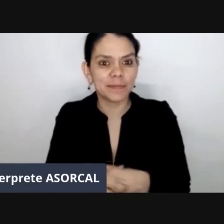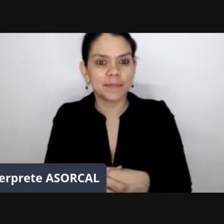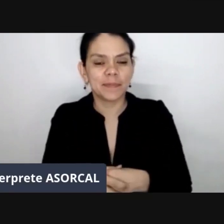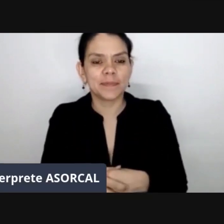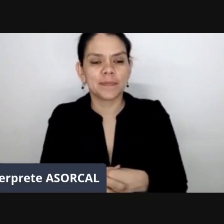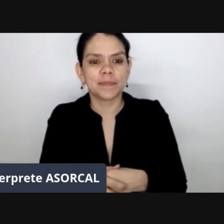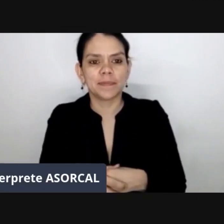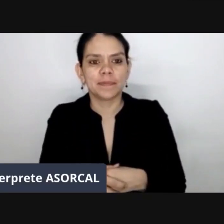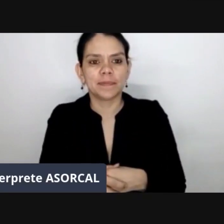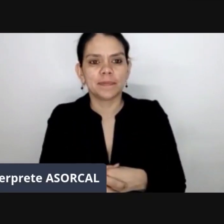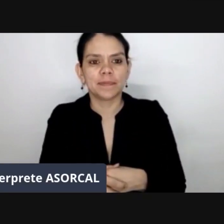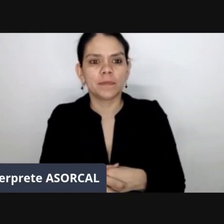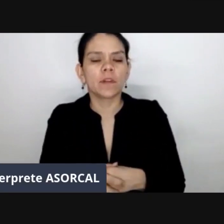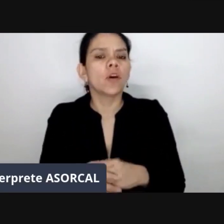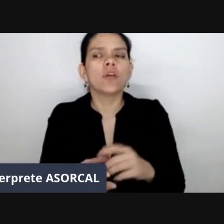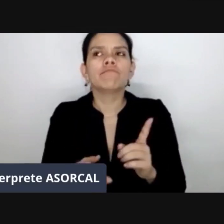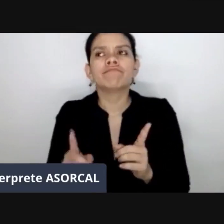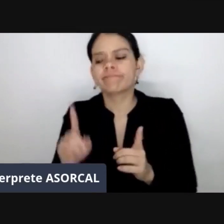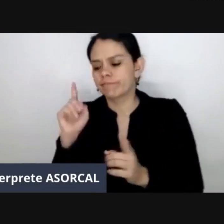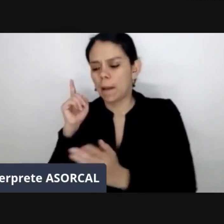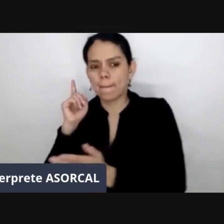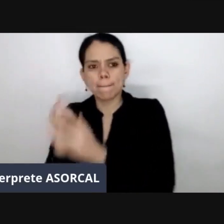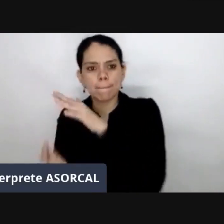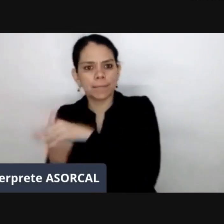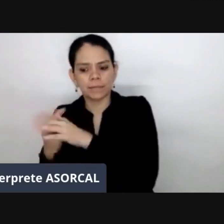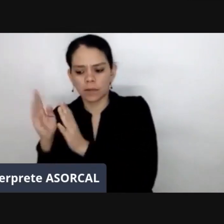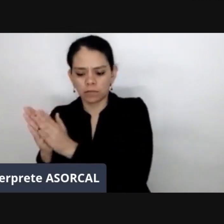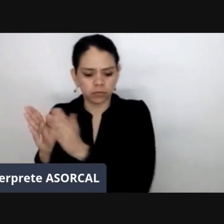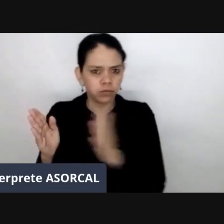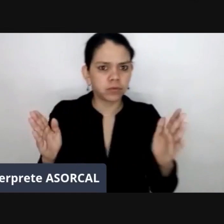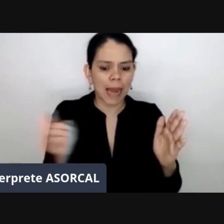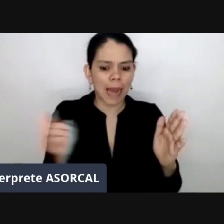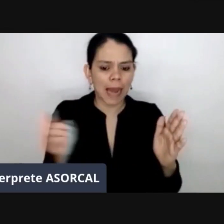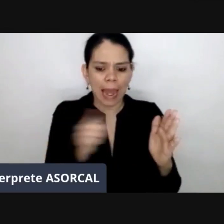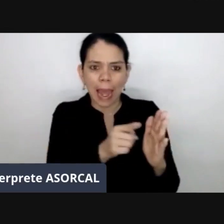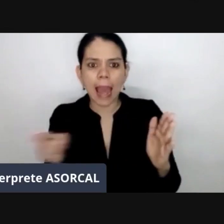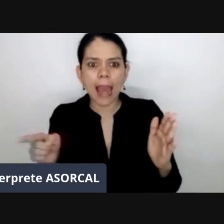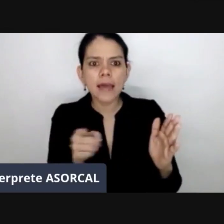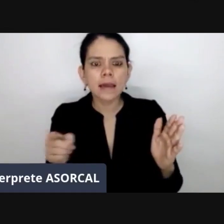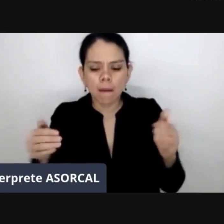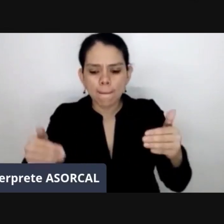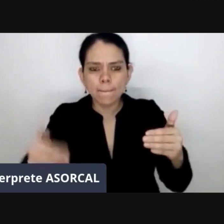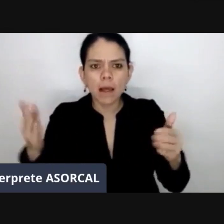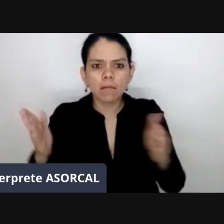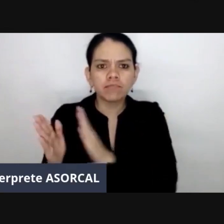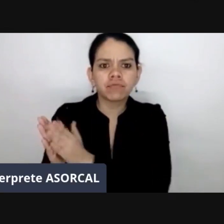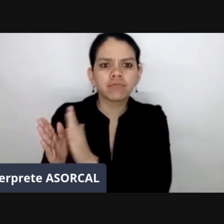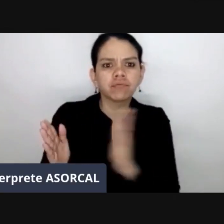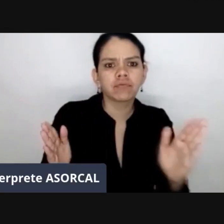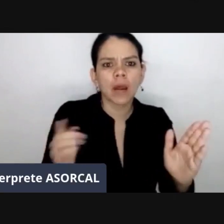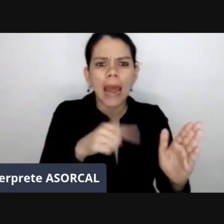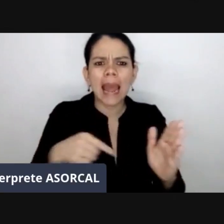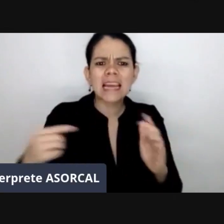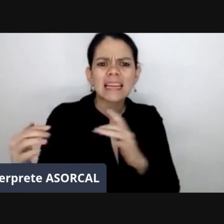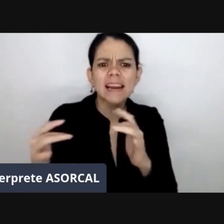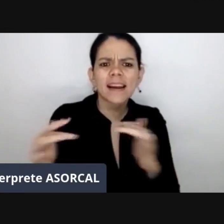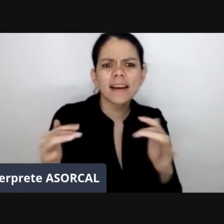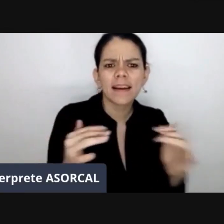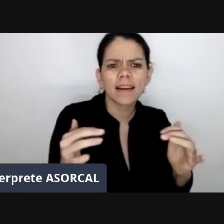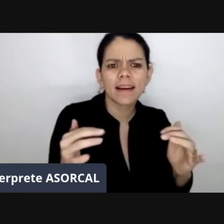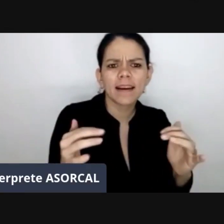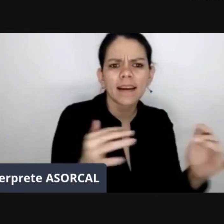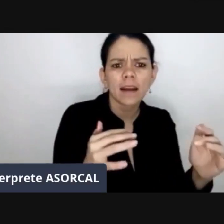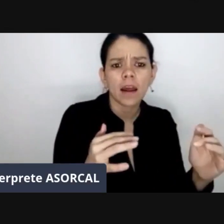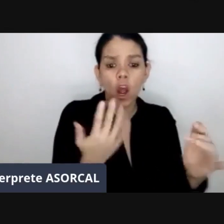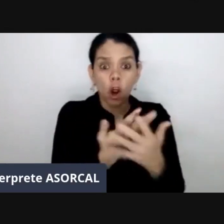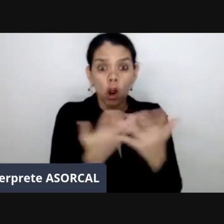hubo puntos intermedios y esta radicalidad dejó de lado otros actores que también son importantes,